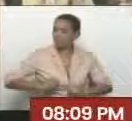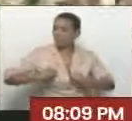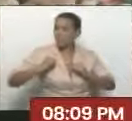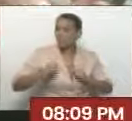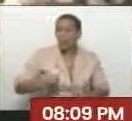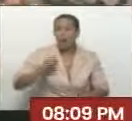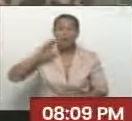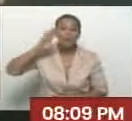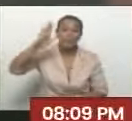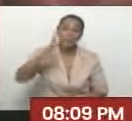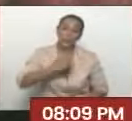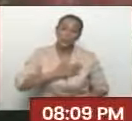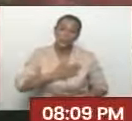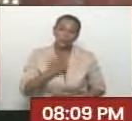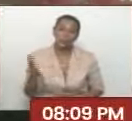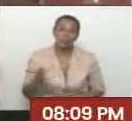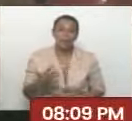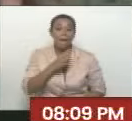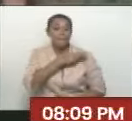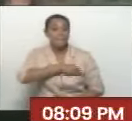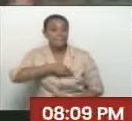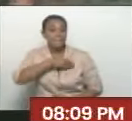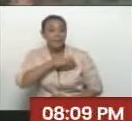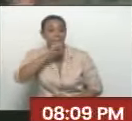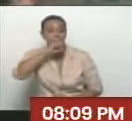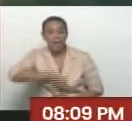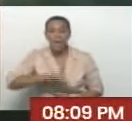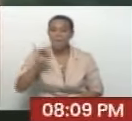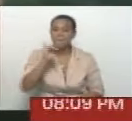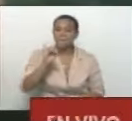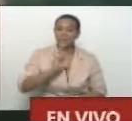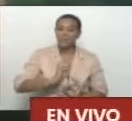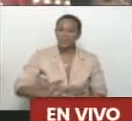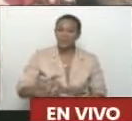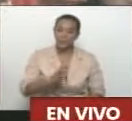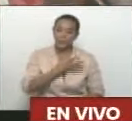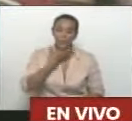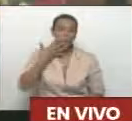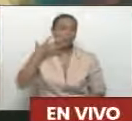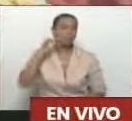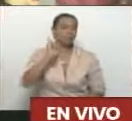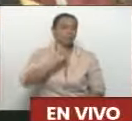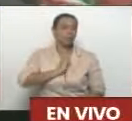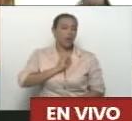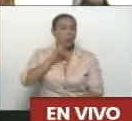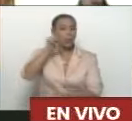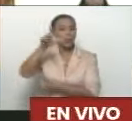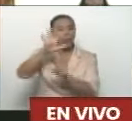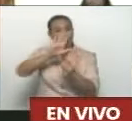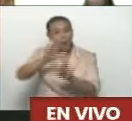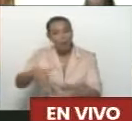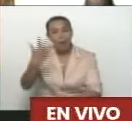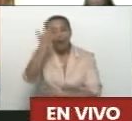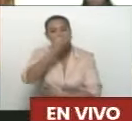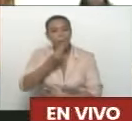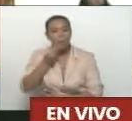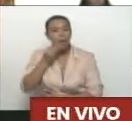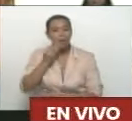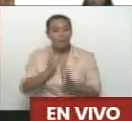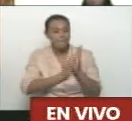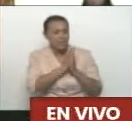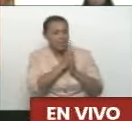todo un futuro para vivir. Transmisión Venezuela joven, para ir por los jóvenes, apoyarlos en su